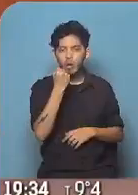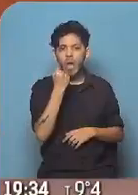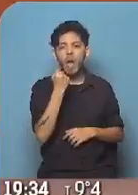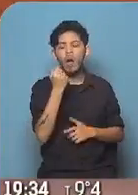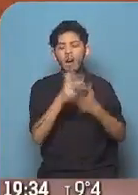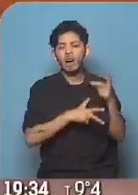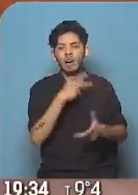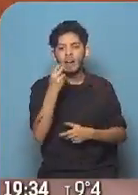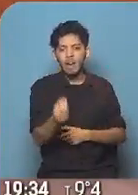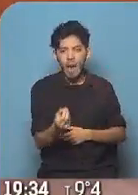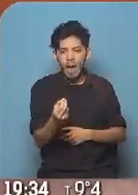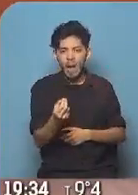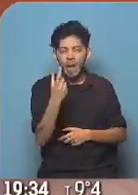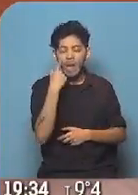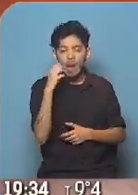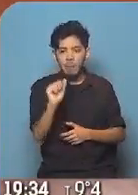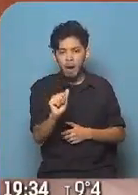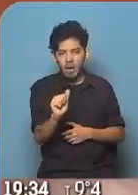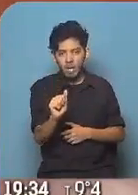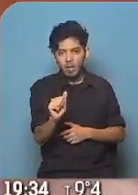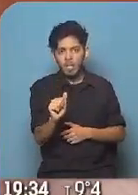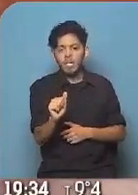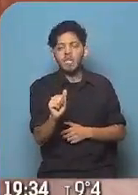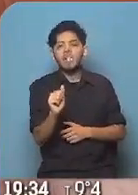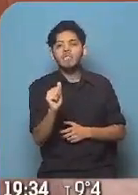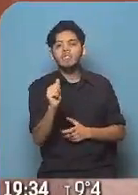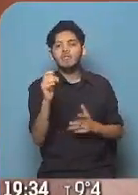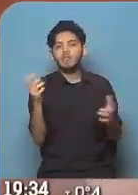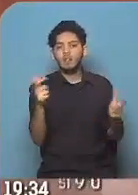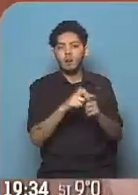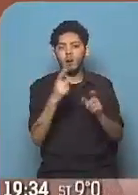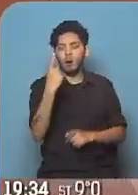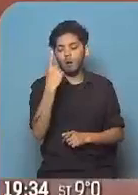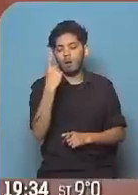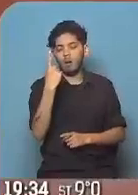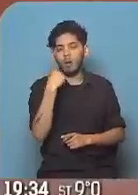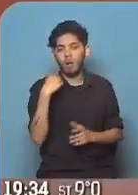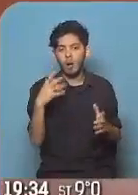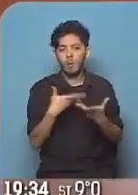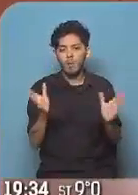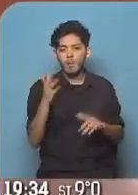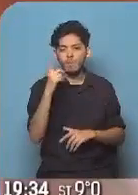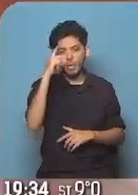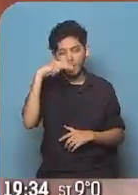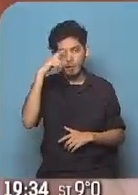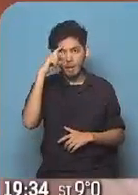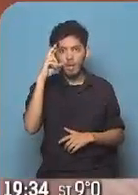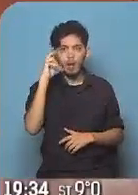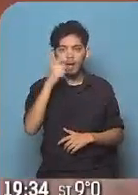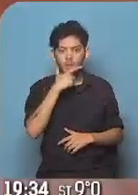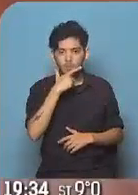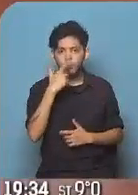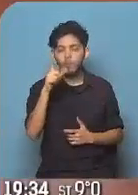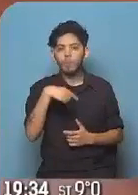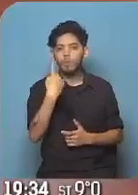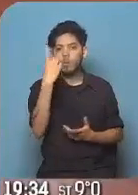decir que el día martes está convocada una audiencia pública por el ENARGAS para tratar un